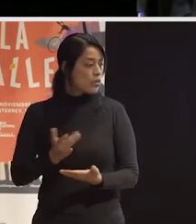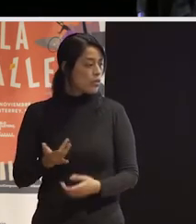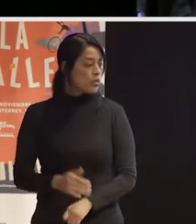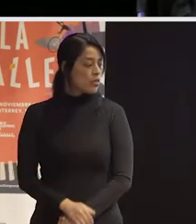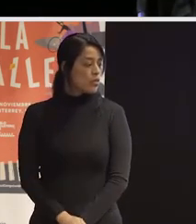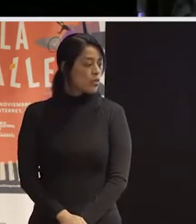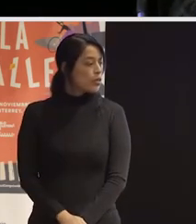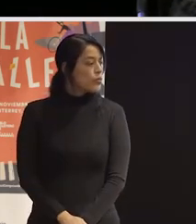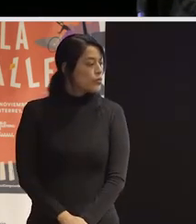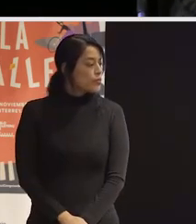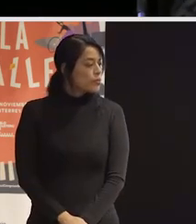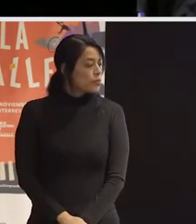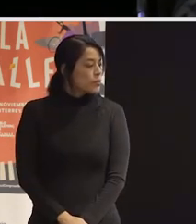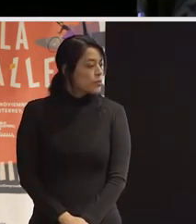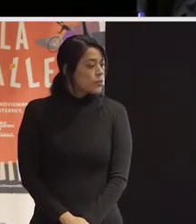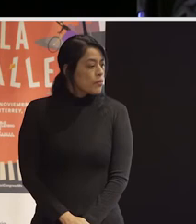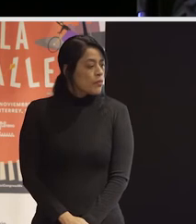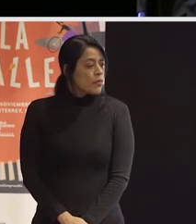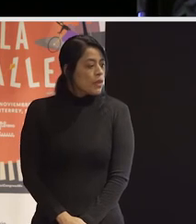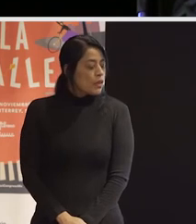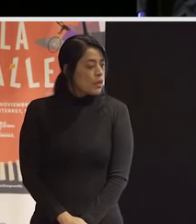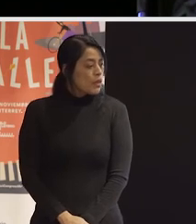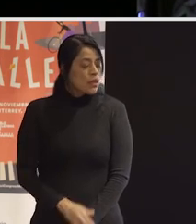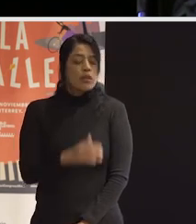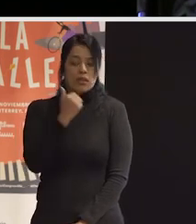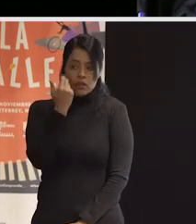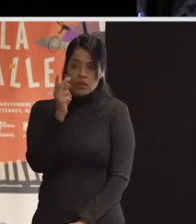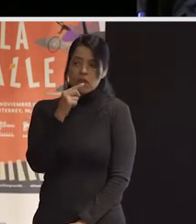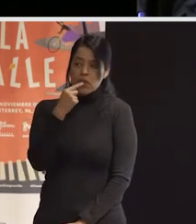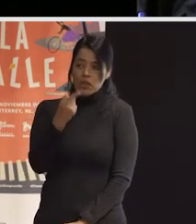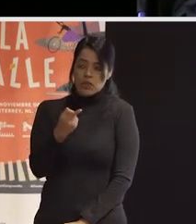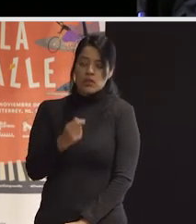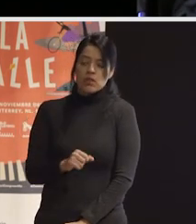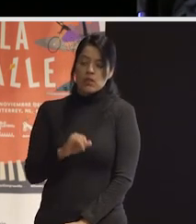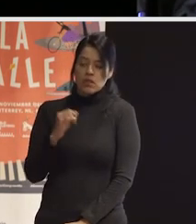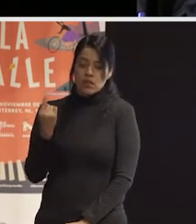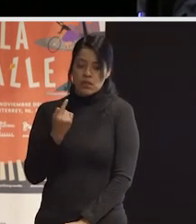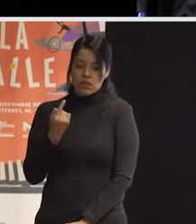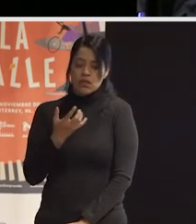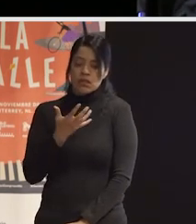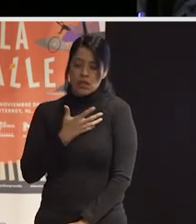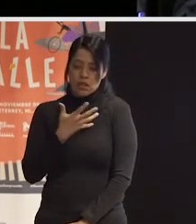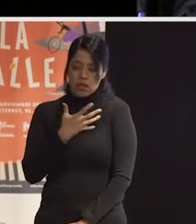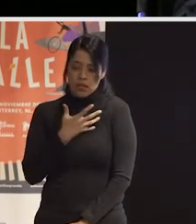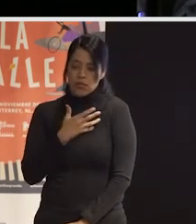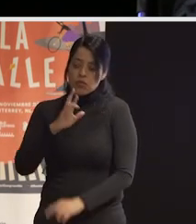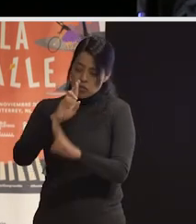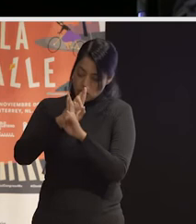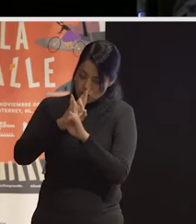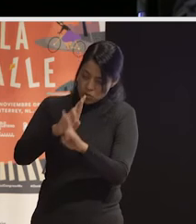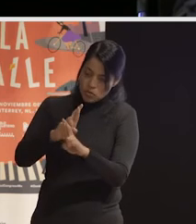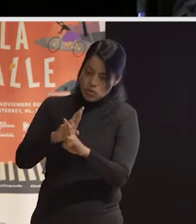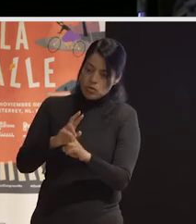gracias si quisiera comentar que si este pues tenemos que tener este respeto